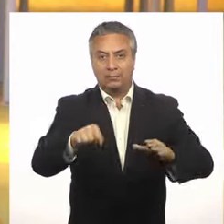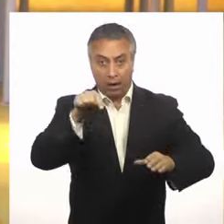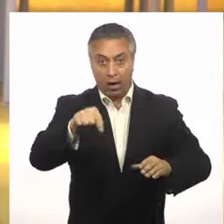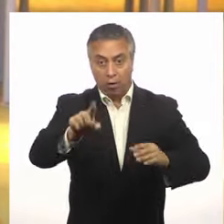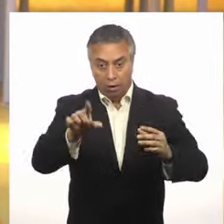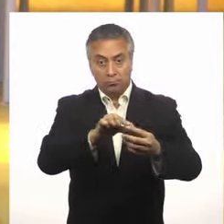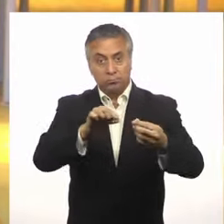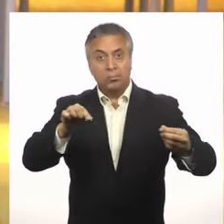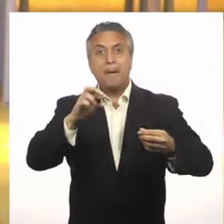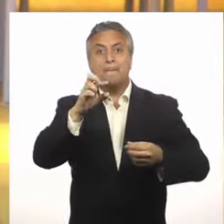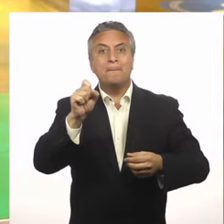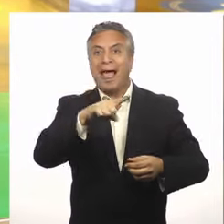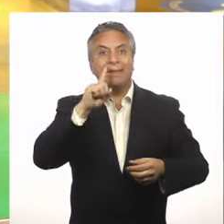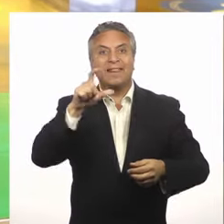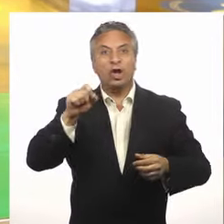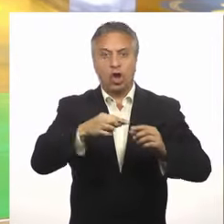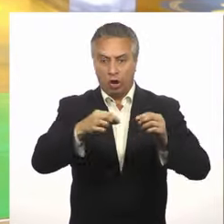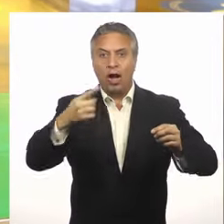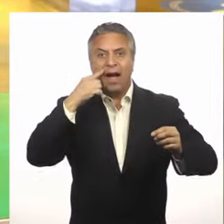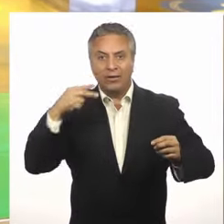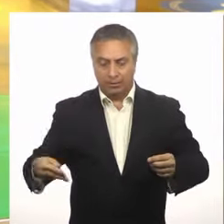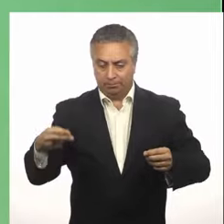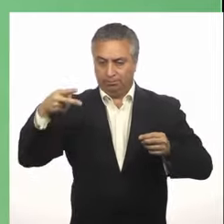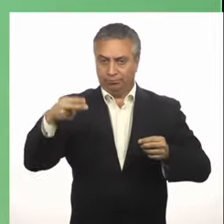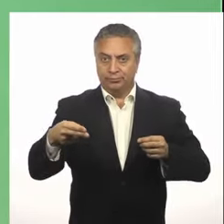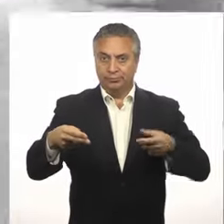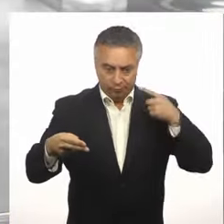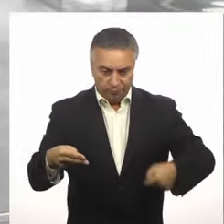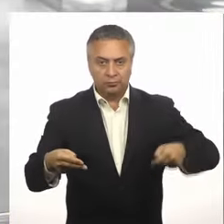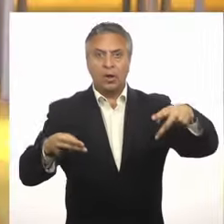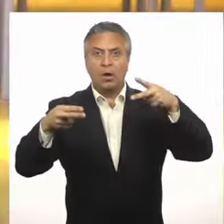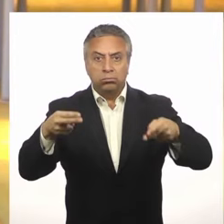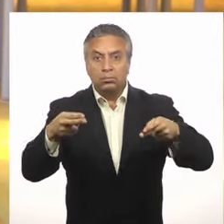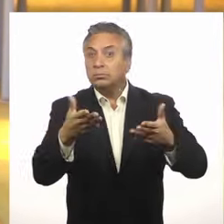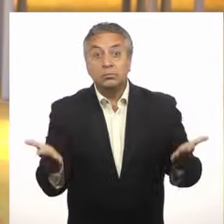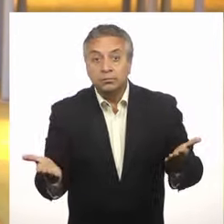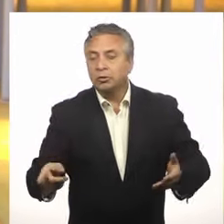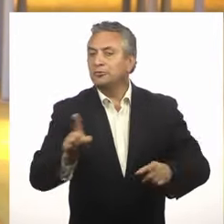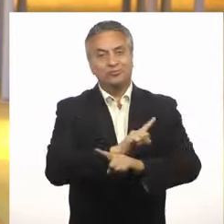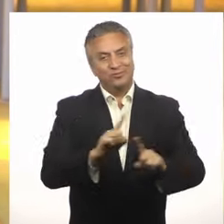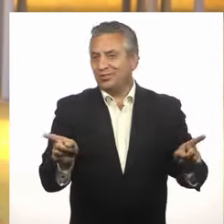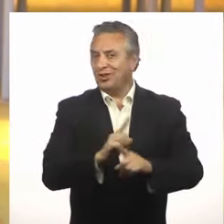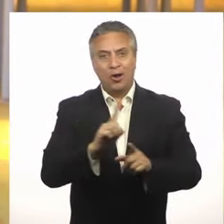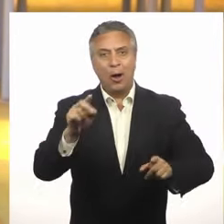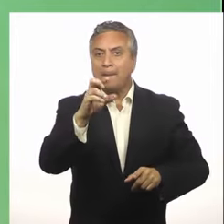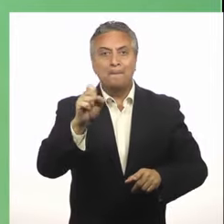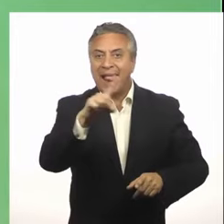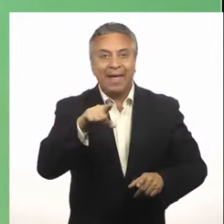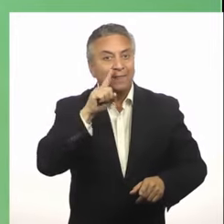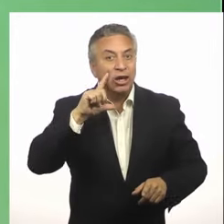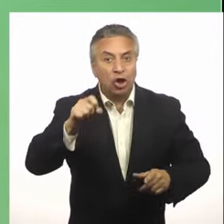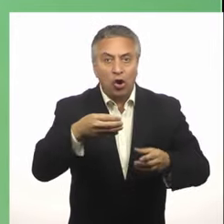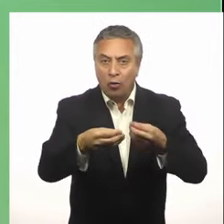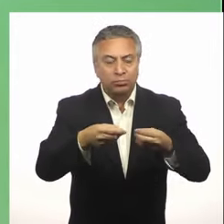y lo voy a conectar al circuito. Vamos a ver qué pasa. Y no, el plástico no es un conductor eléctrico.